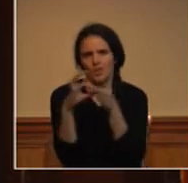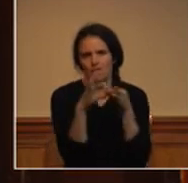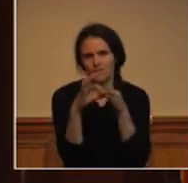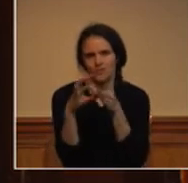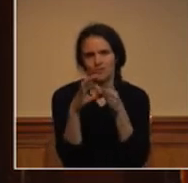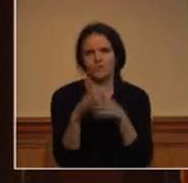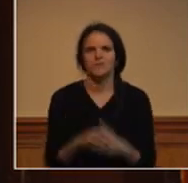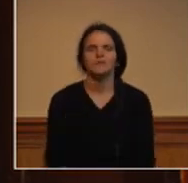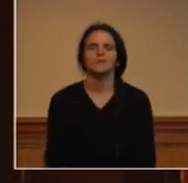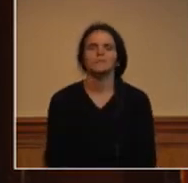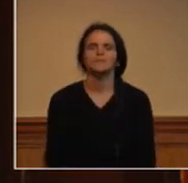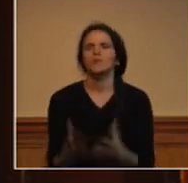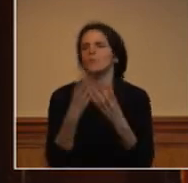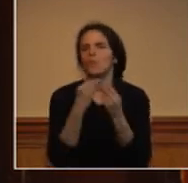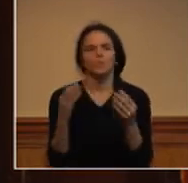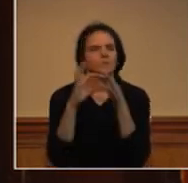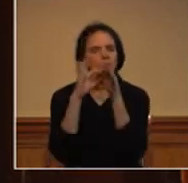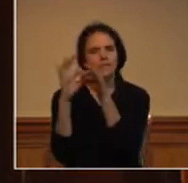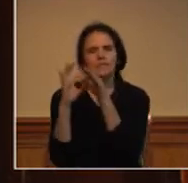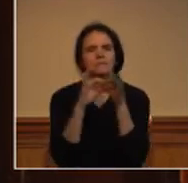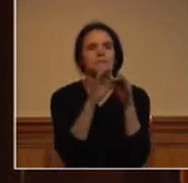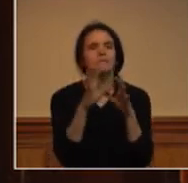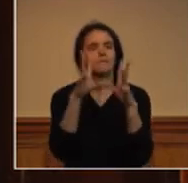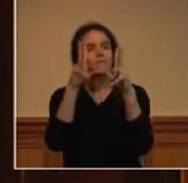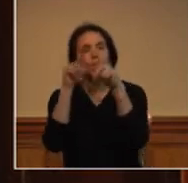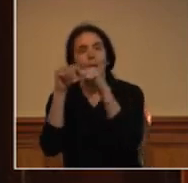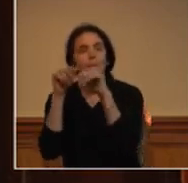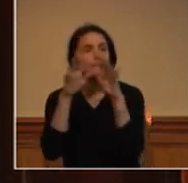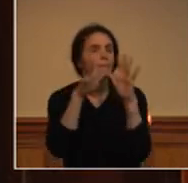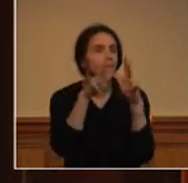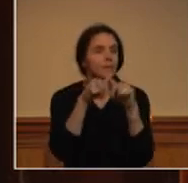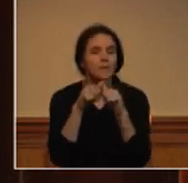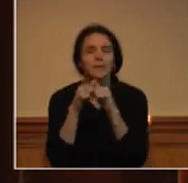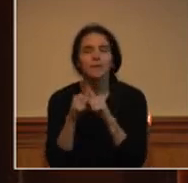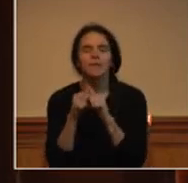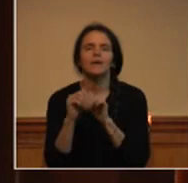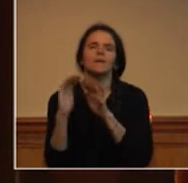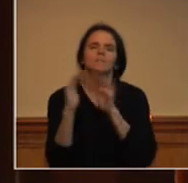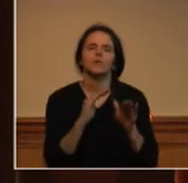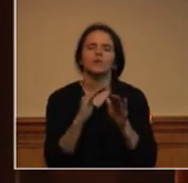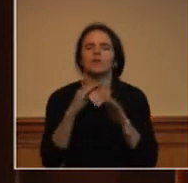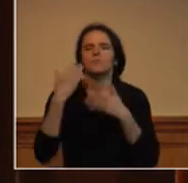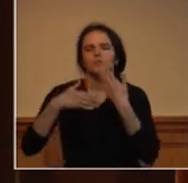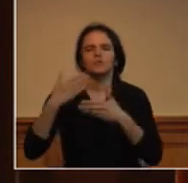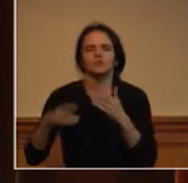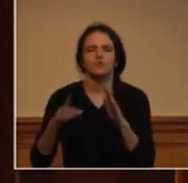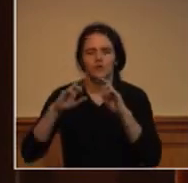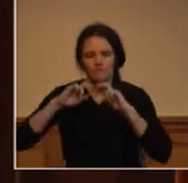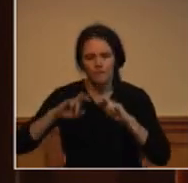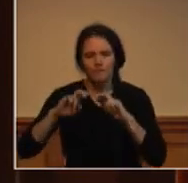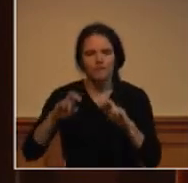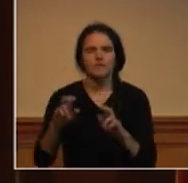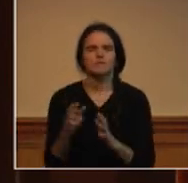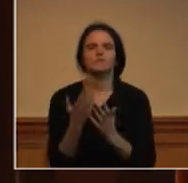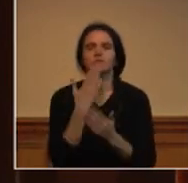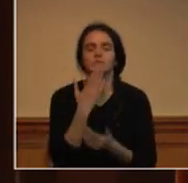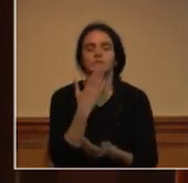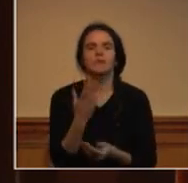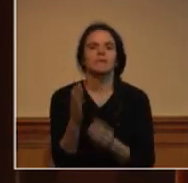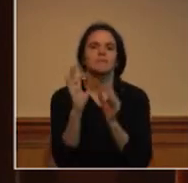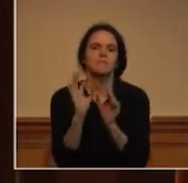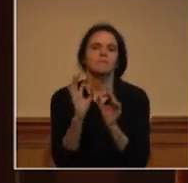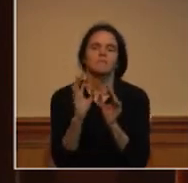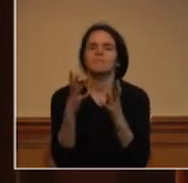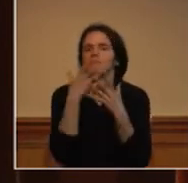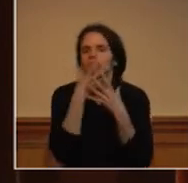unidos. Muchas gracias a las familias que apoyaron todo el proceso de investigación y por supuesto al maravilloso